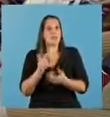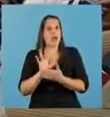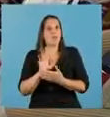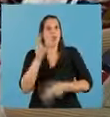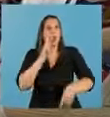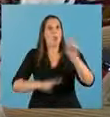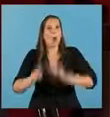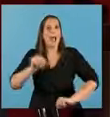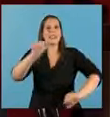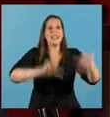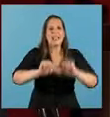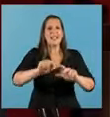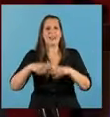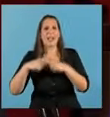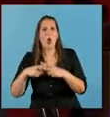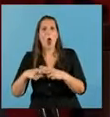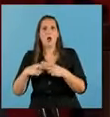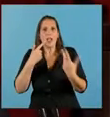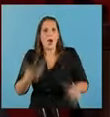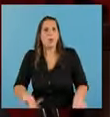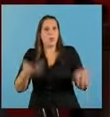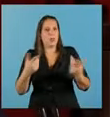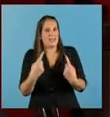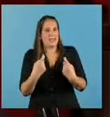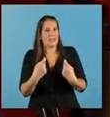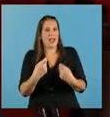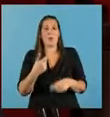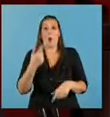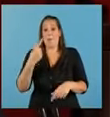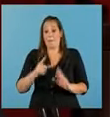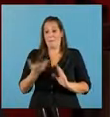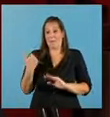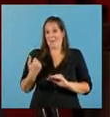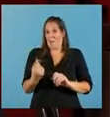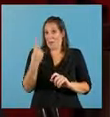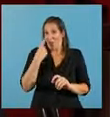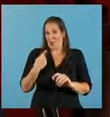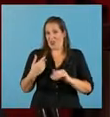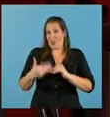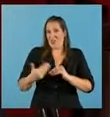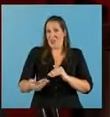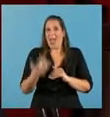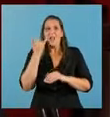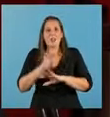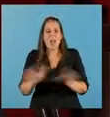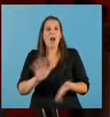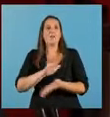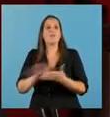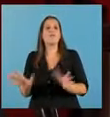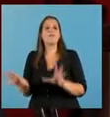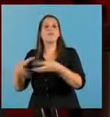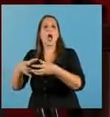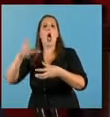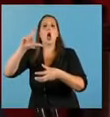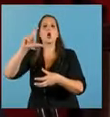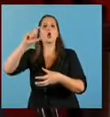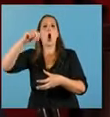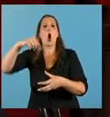sistema de ciencia y tecnología. Comenzamos en los primeros días ampliando los ingresos al CONICET y